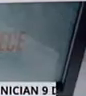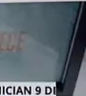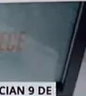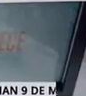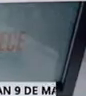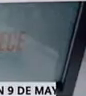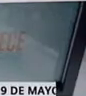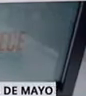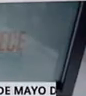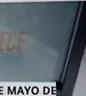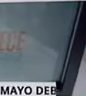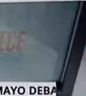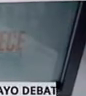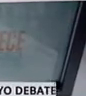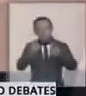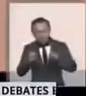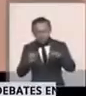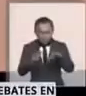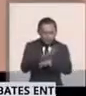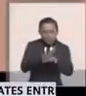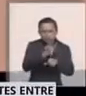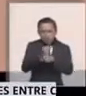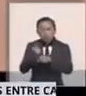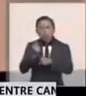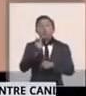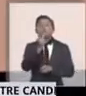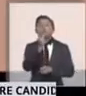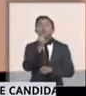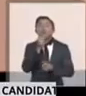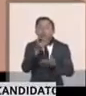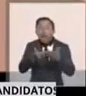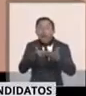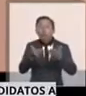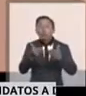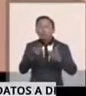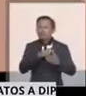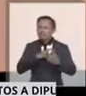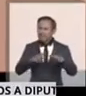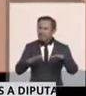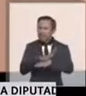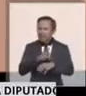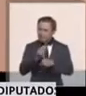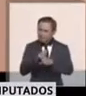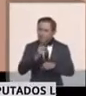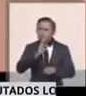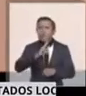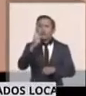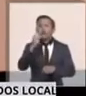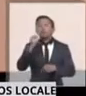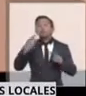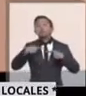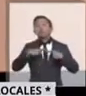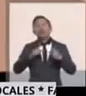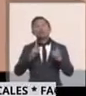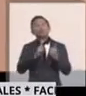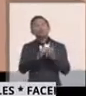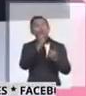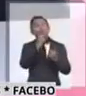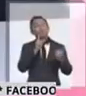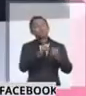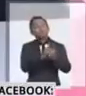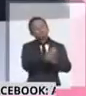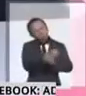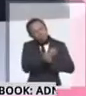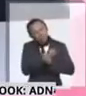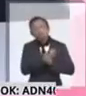debate en vivo, a mí me parece altísimo. ¿Y hay forma de medir el post? O sea, la gente que vio el debate, pero todo lo que se ha dicho sobre el debate. Es